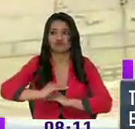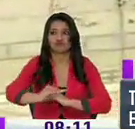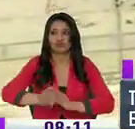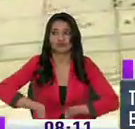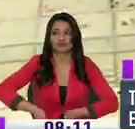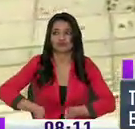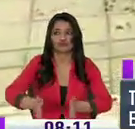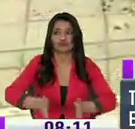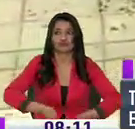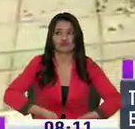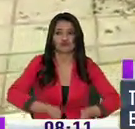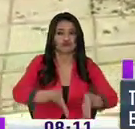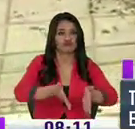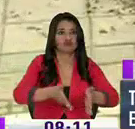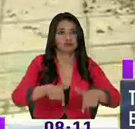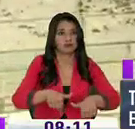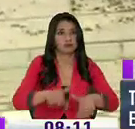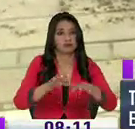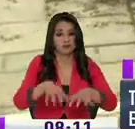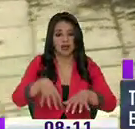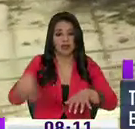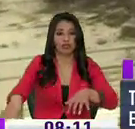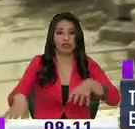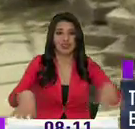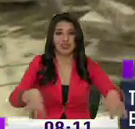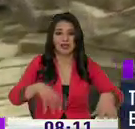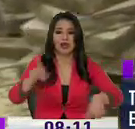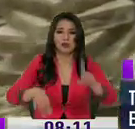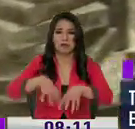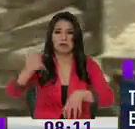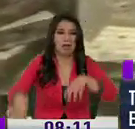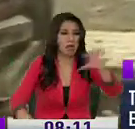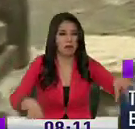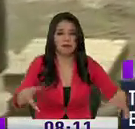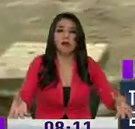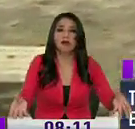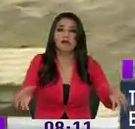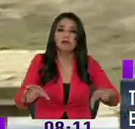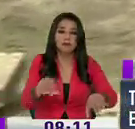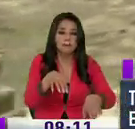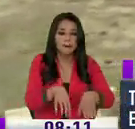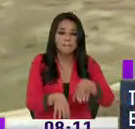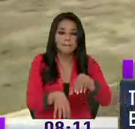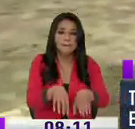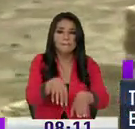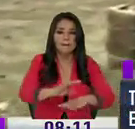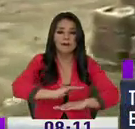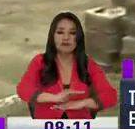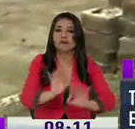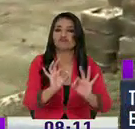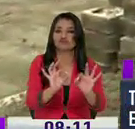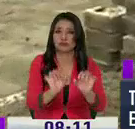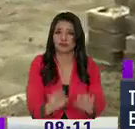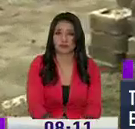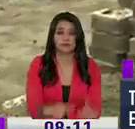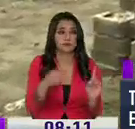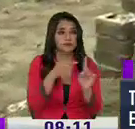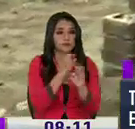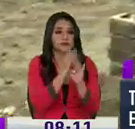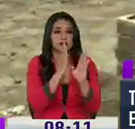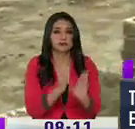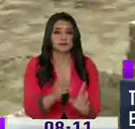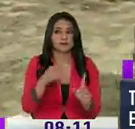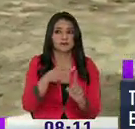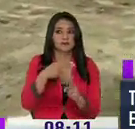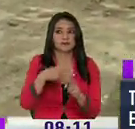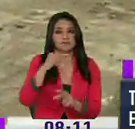los adoquines de este sitio para poner en las calles y así interrumpir la circulación. Vamos a hablar entonces con el ingeniero Mauricio Rosales,